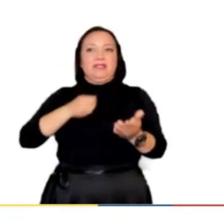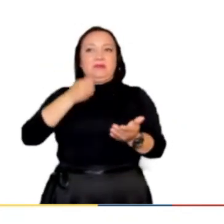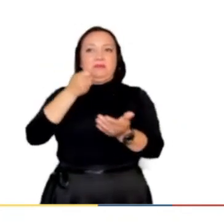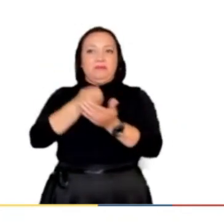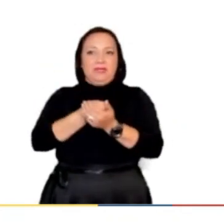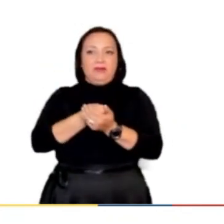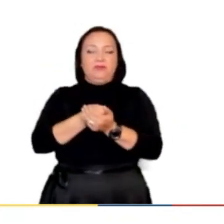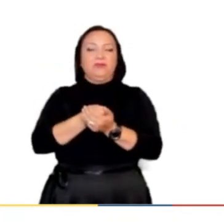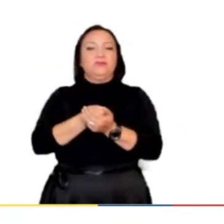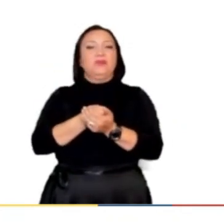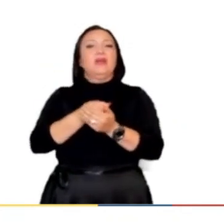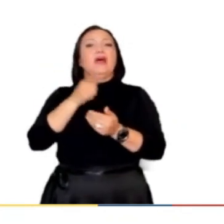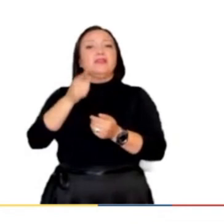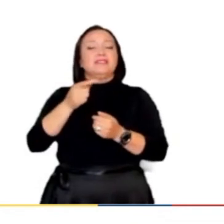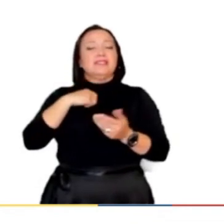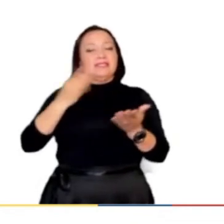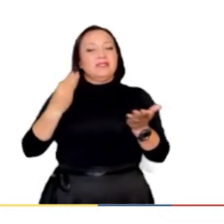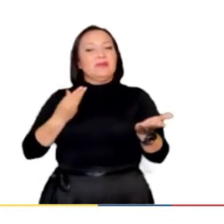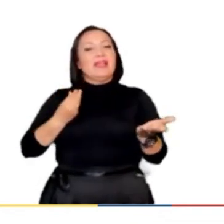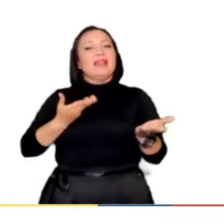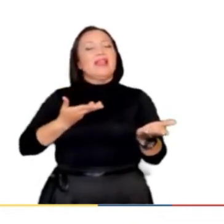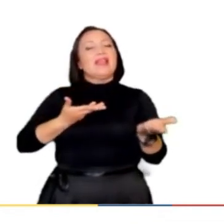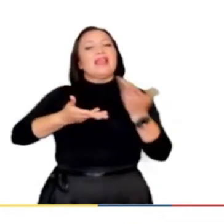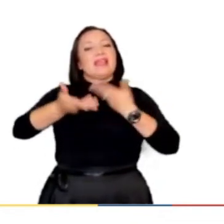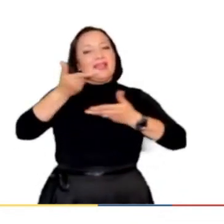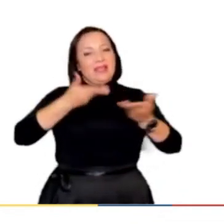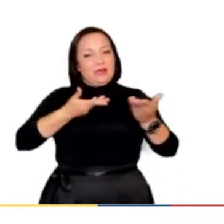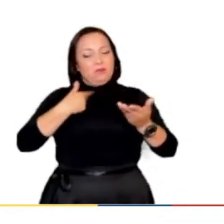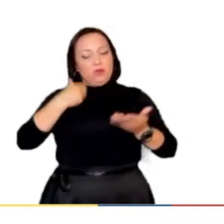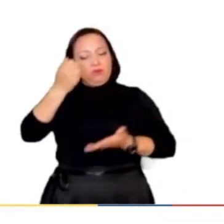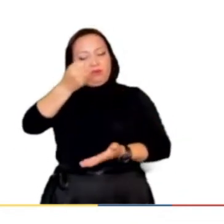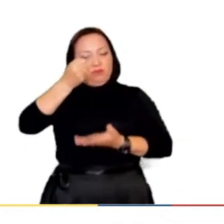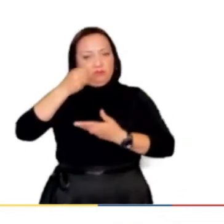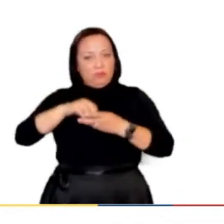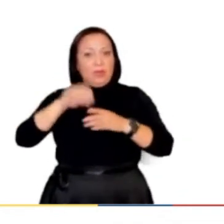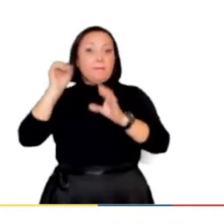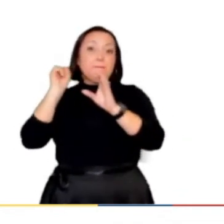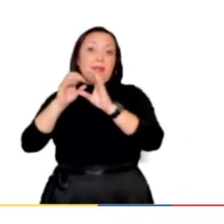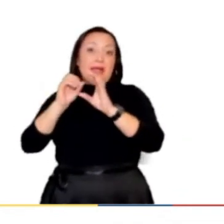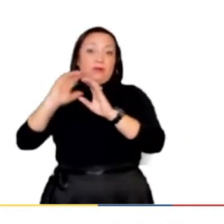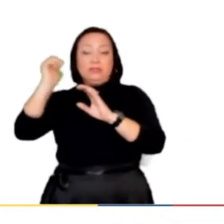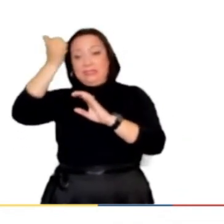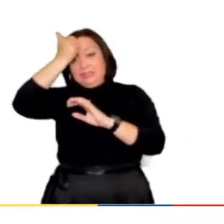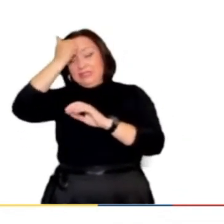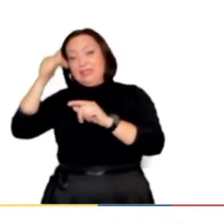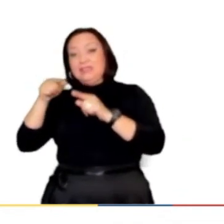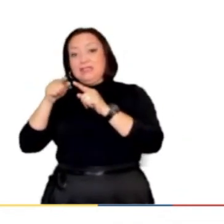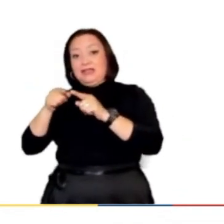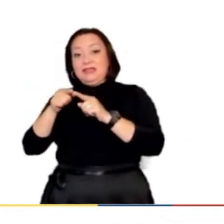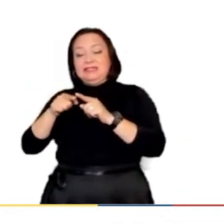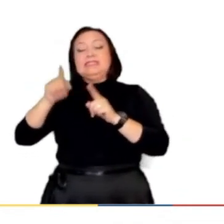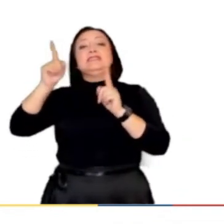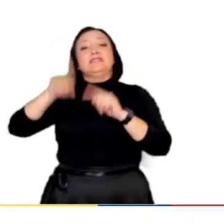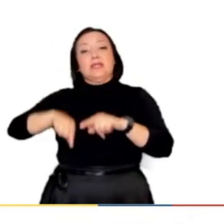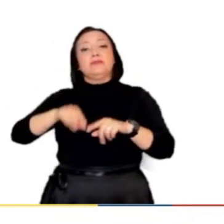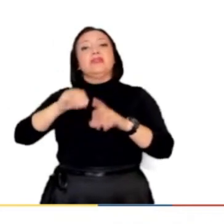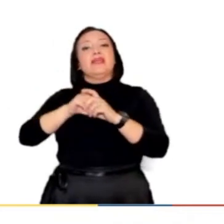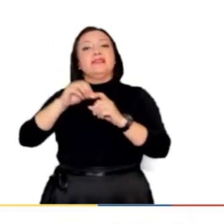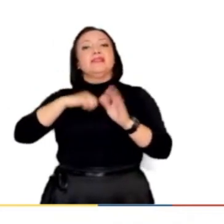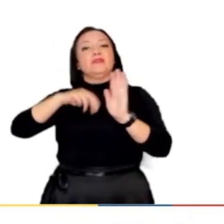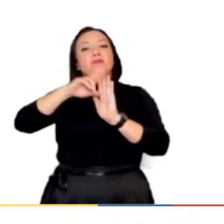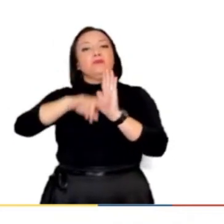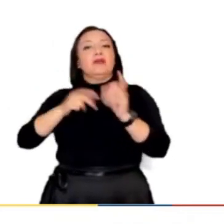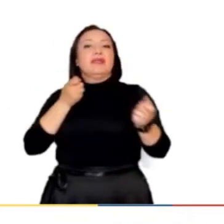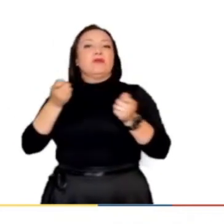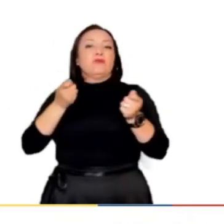cual se reciben compensaciones y liquidaciones entre bancos centrales y están regulados fundamentalmente por